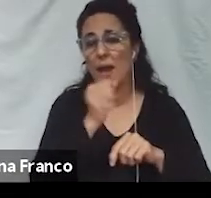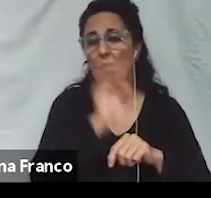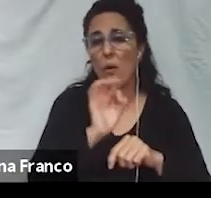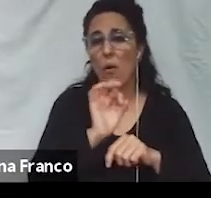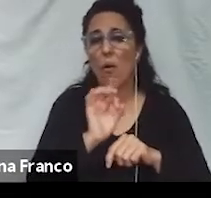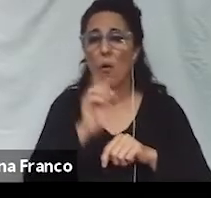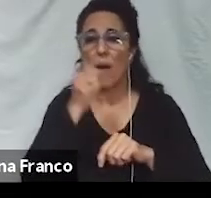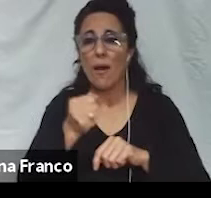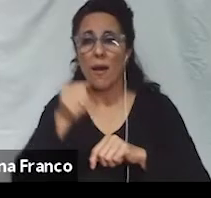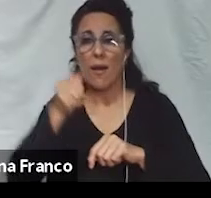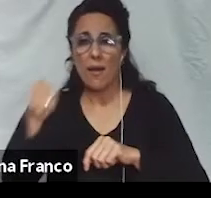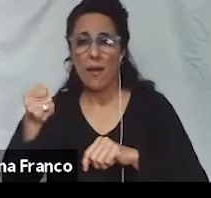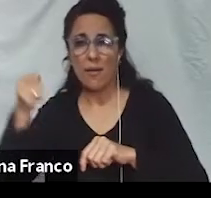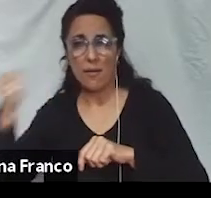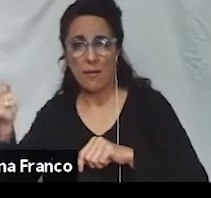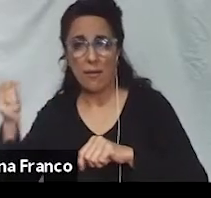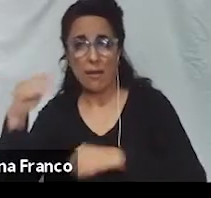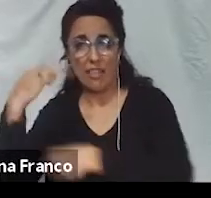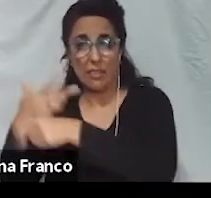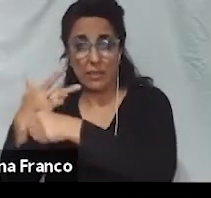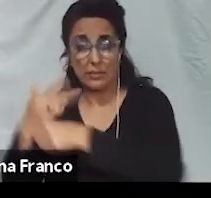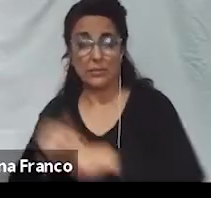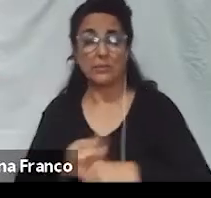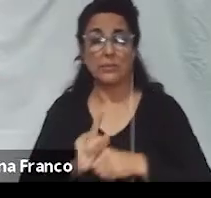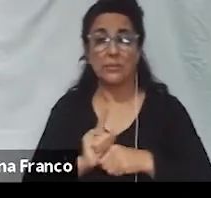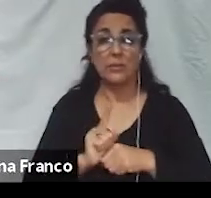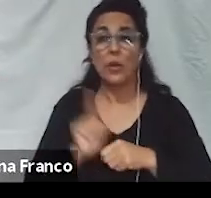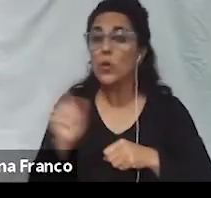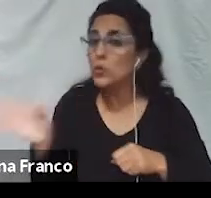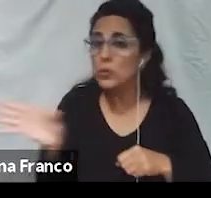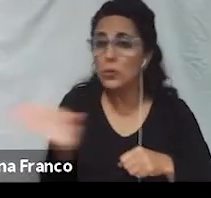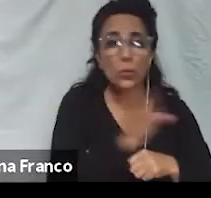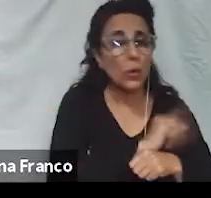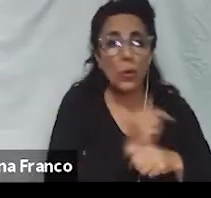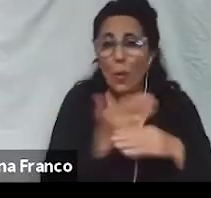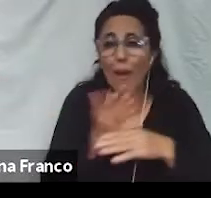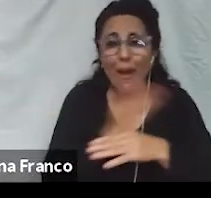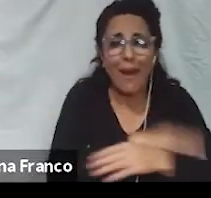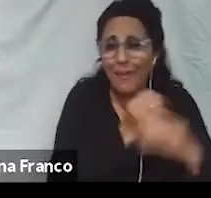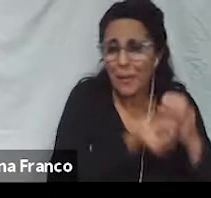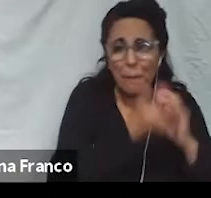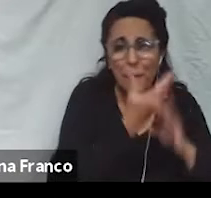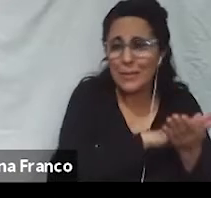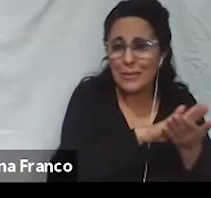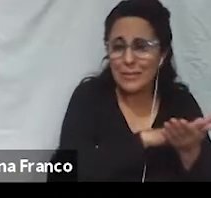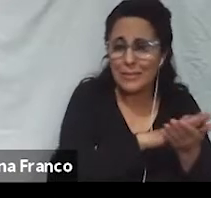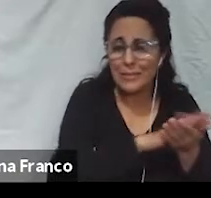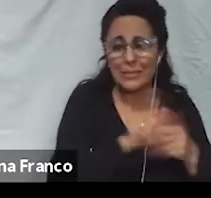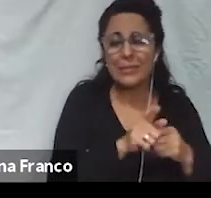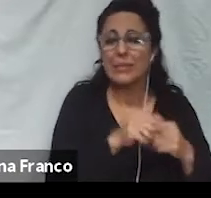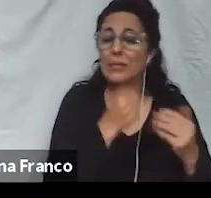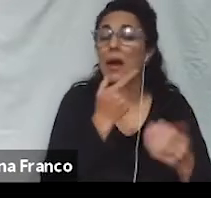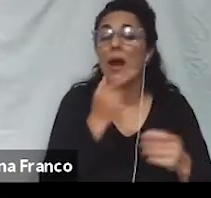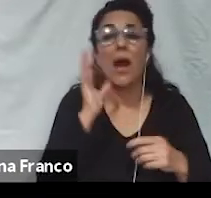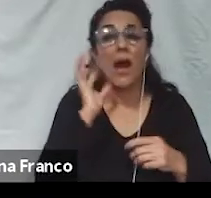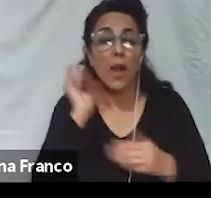3A. Todo esto tiene que estar planificado, documentado desde el inicio, antes de iniciar la prueba. Otra cosa que